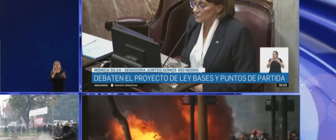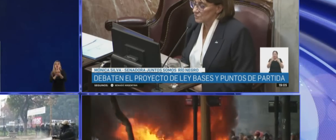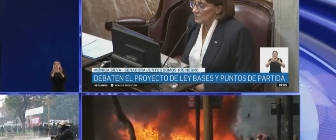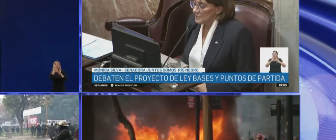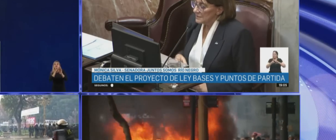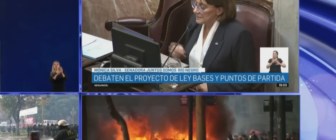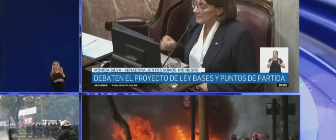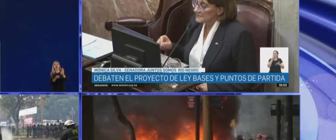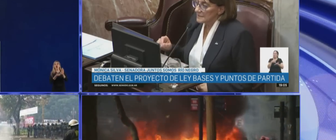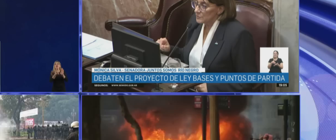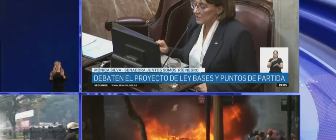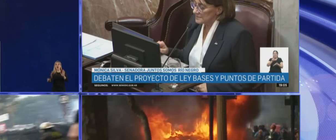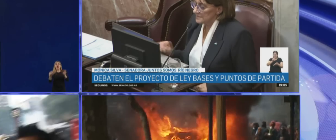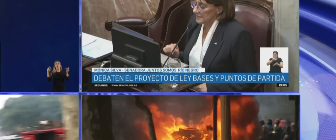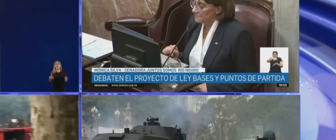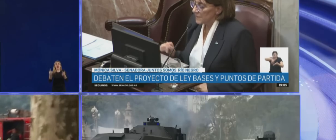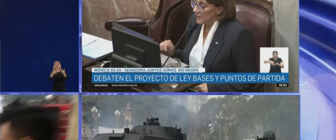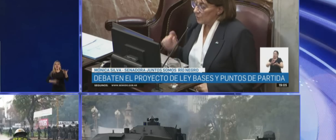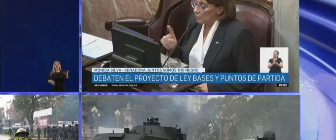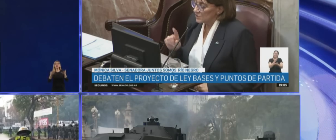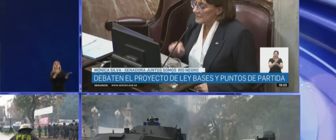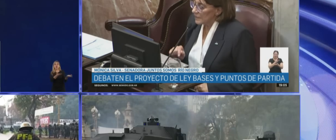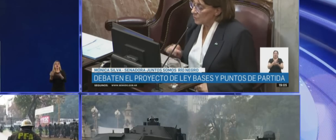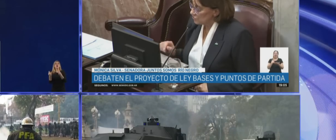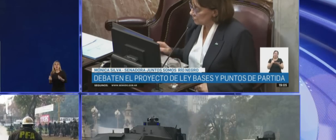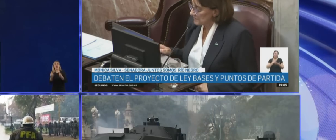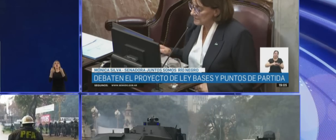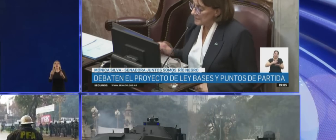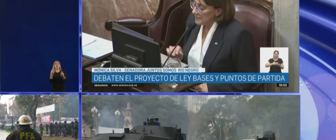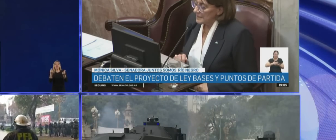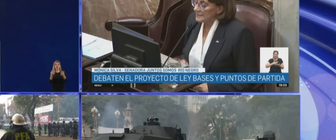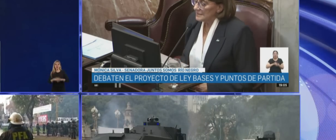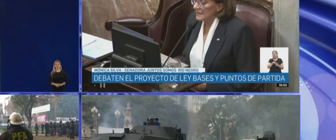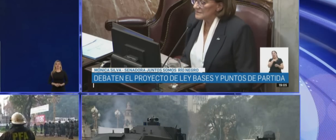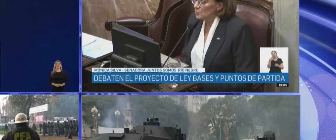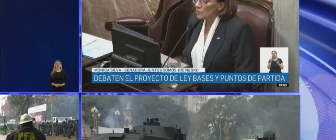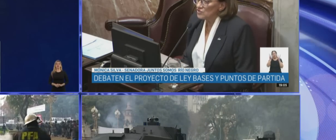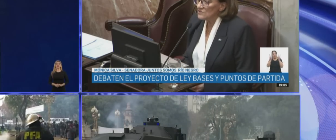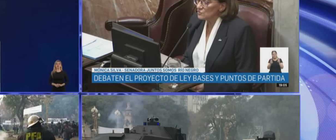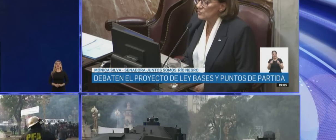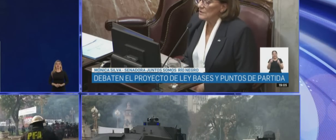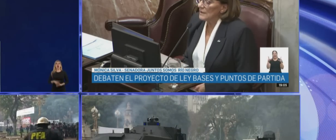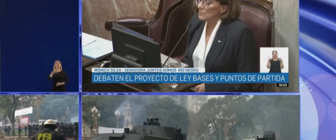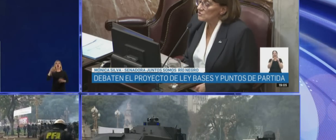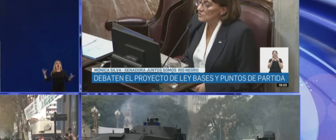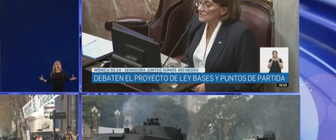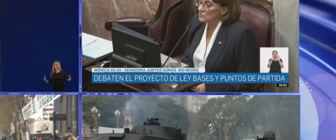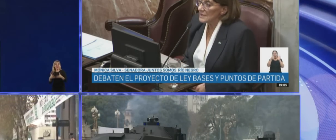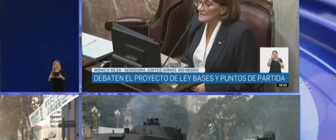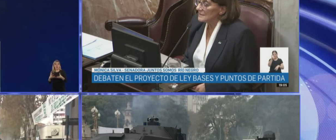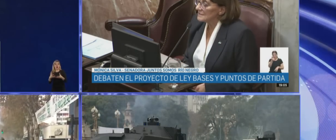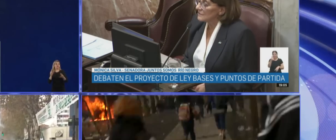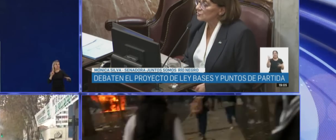cantidades de qué bien o de qué servicios son demandados y a qué precio. El colectivismo, al inhibir este proceso